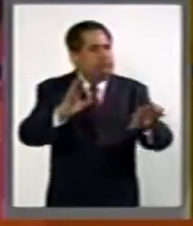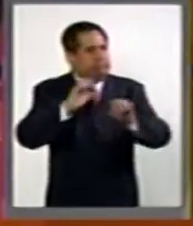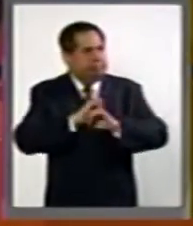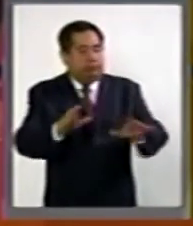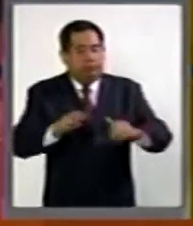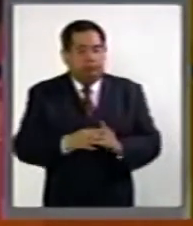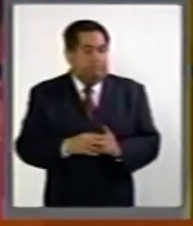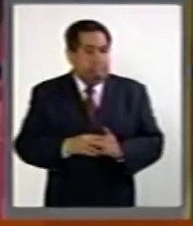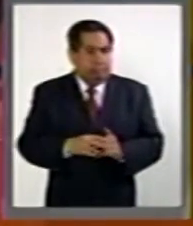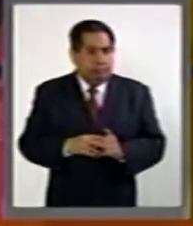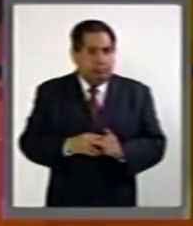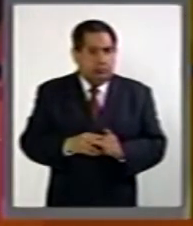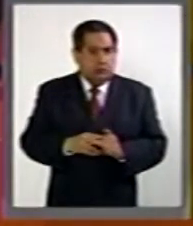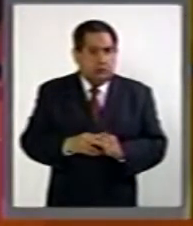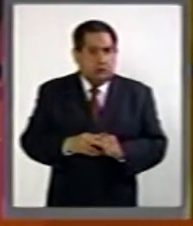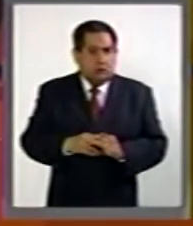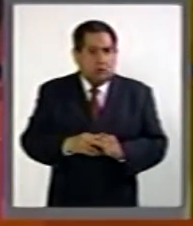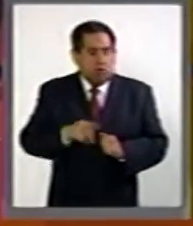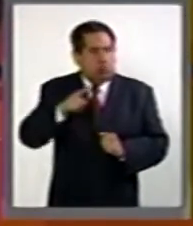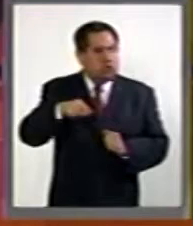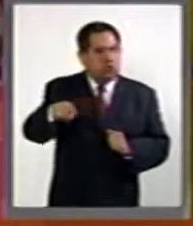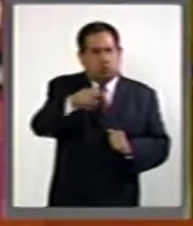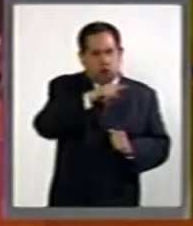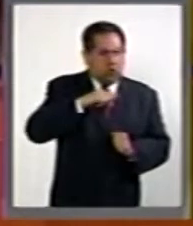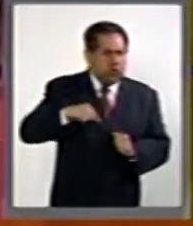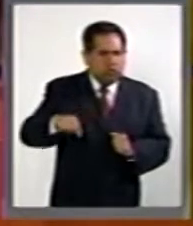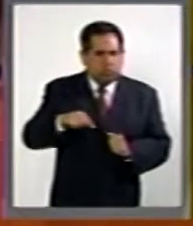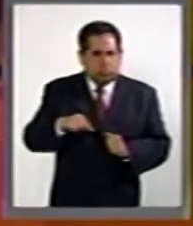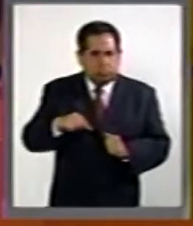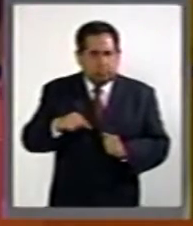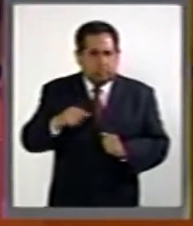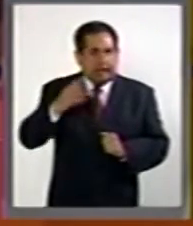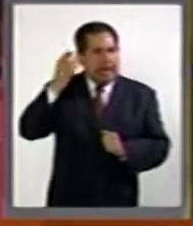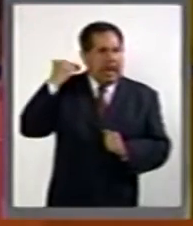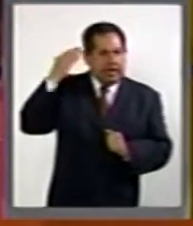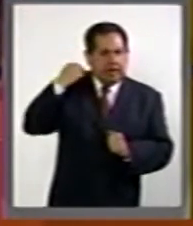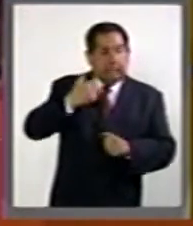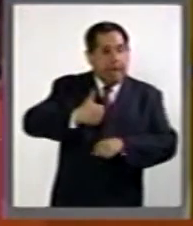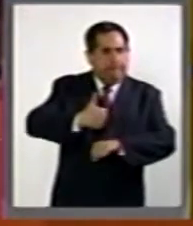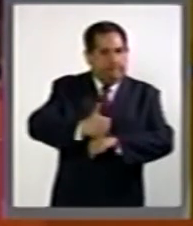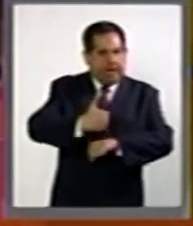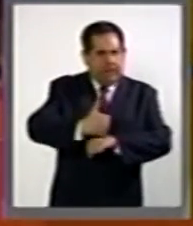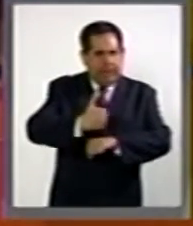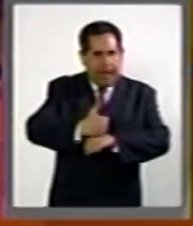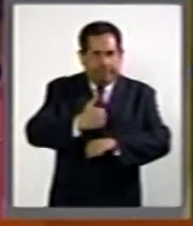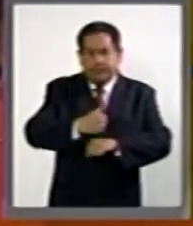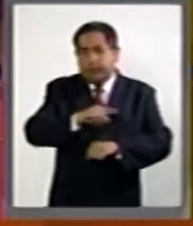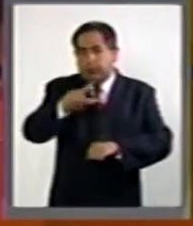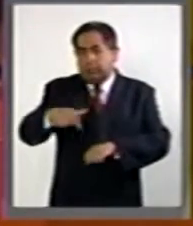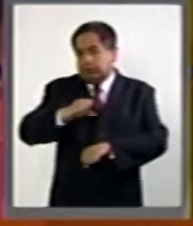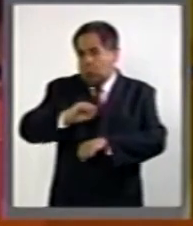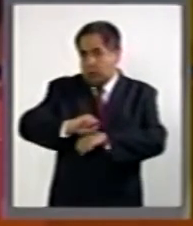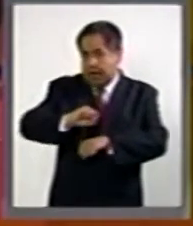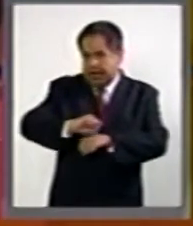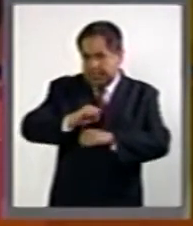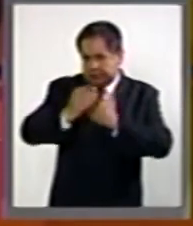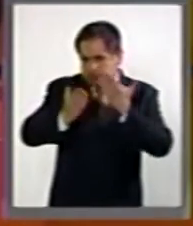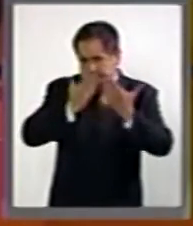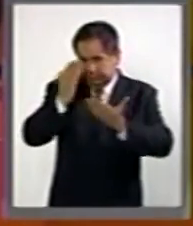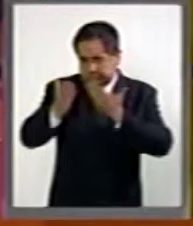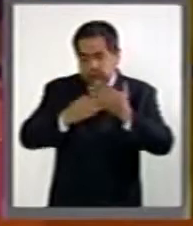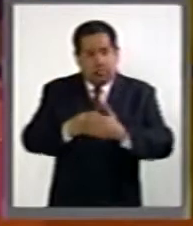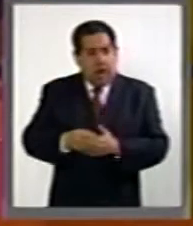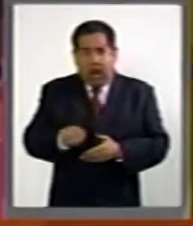Todos los que tuvimos instrucción primaria y luego en la secundaria,